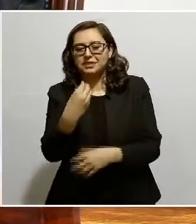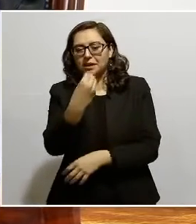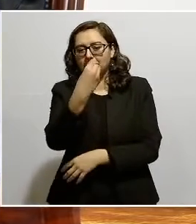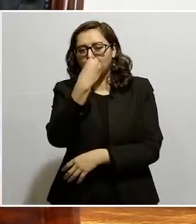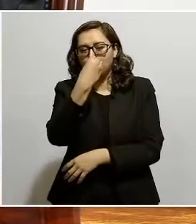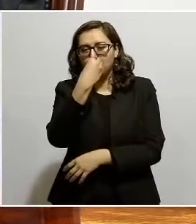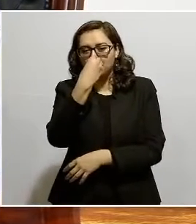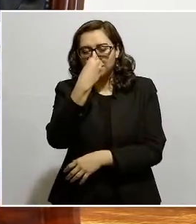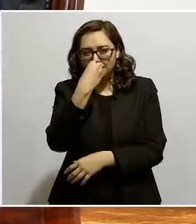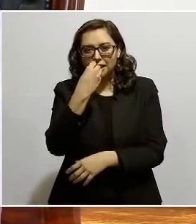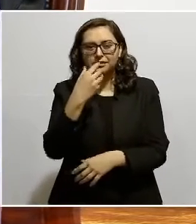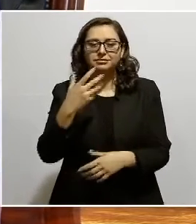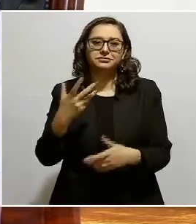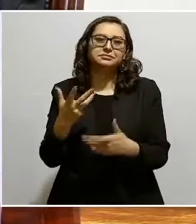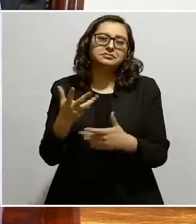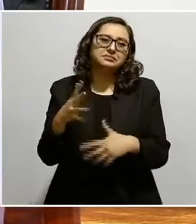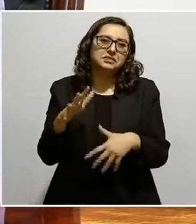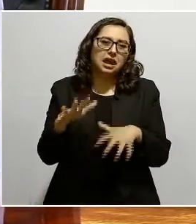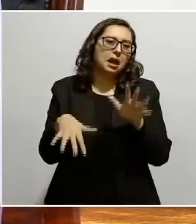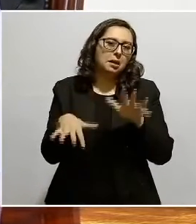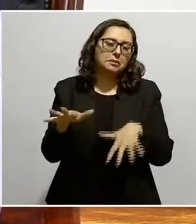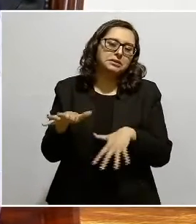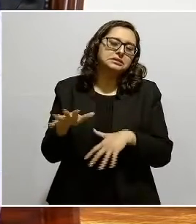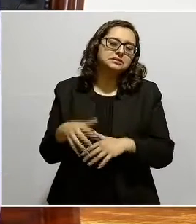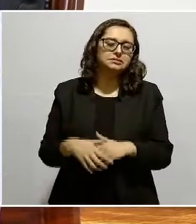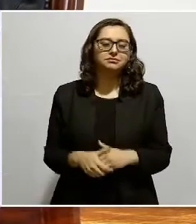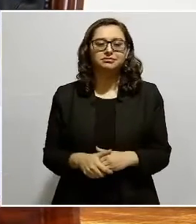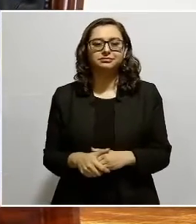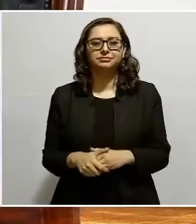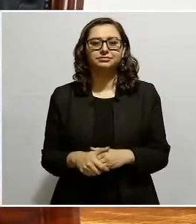la casa del estudiante tabasqueño.